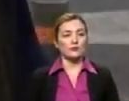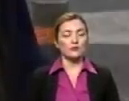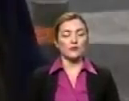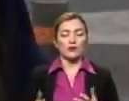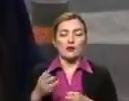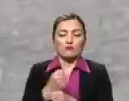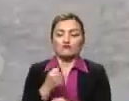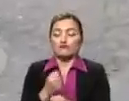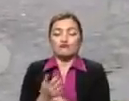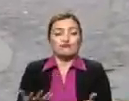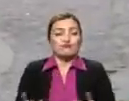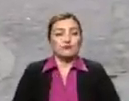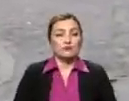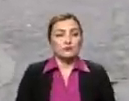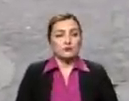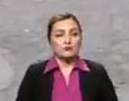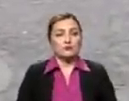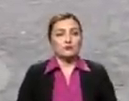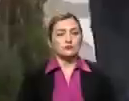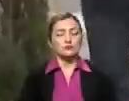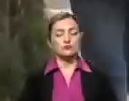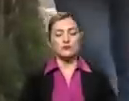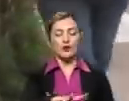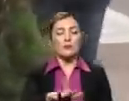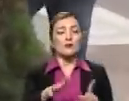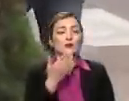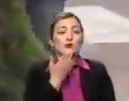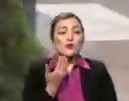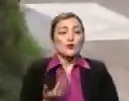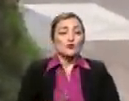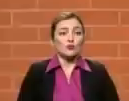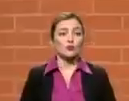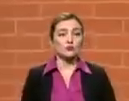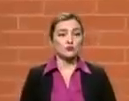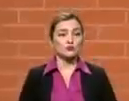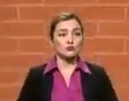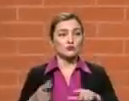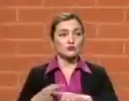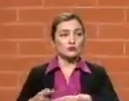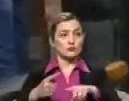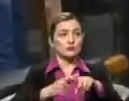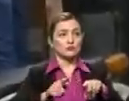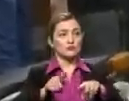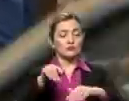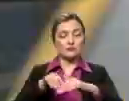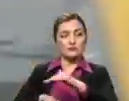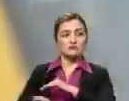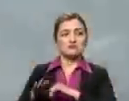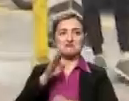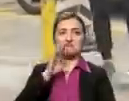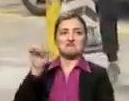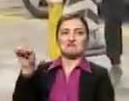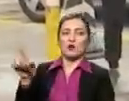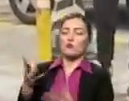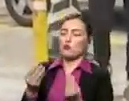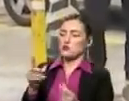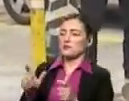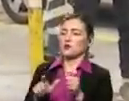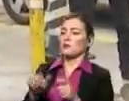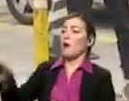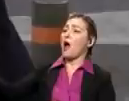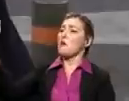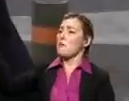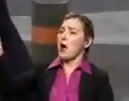ganarse la vida de alguna manera. Quisimos saber cómo está el ambiente en La Mariscal y en cada establecimiento. En las entradas eran infaltables